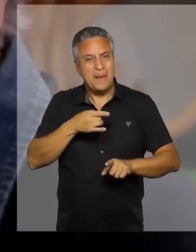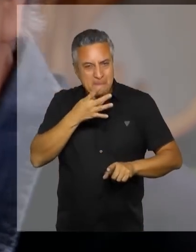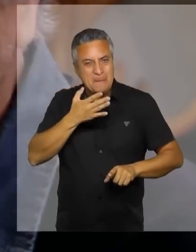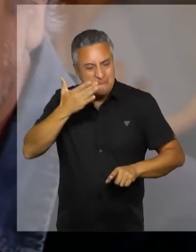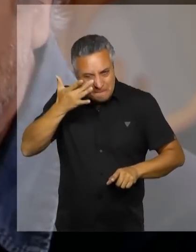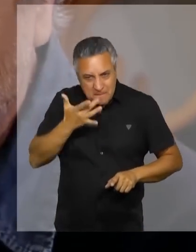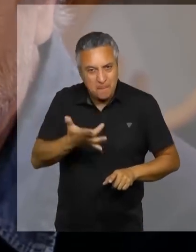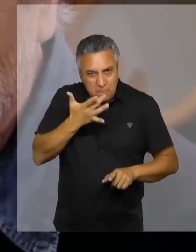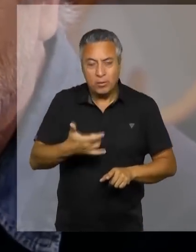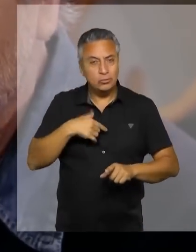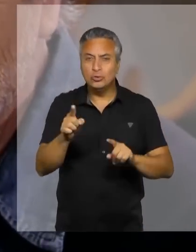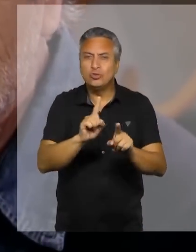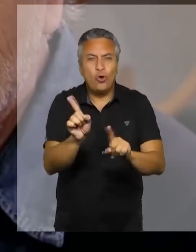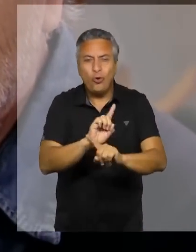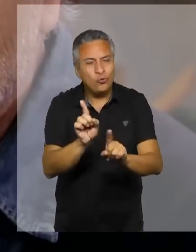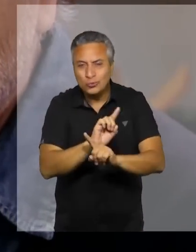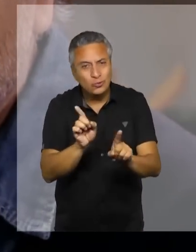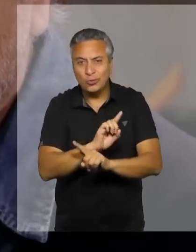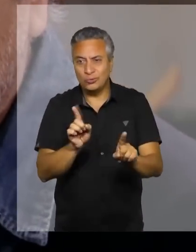Escúchame, yo de aquí